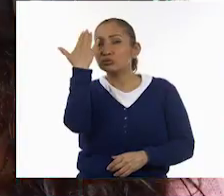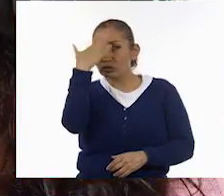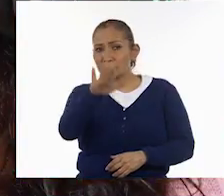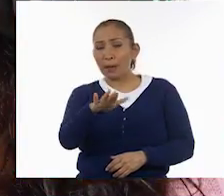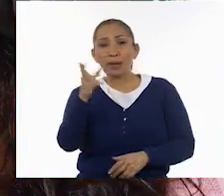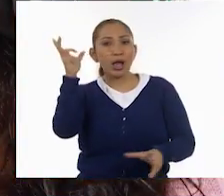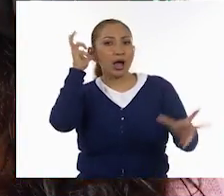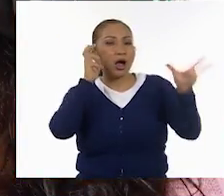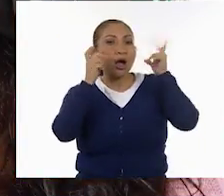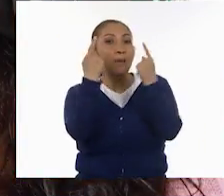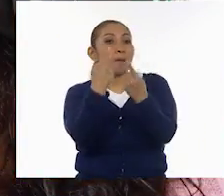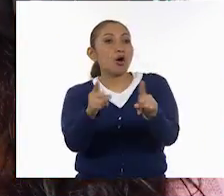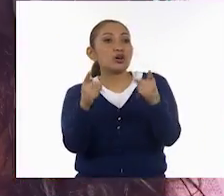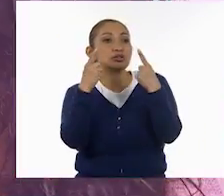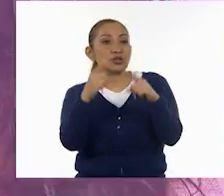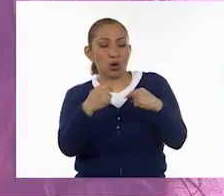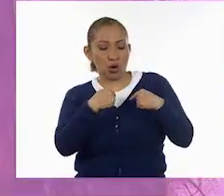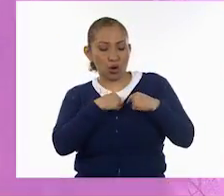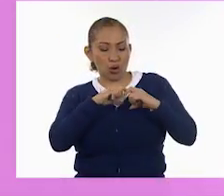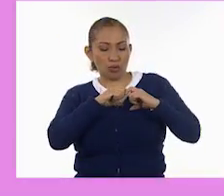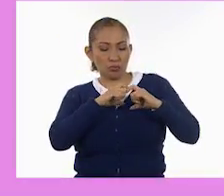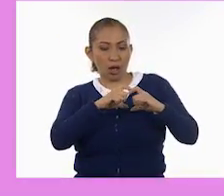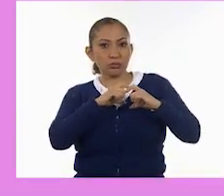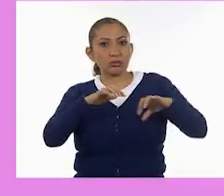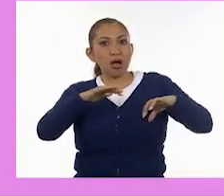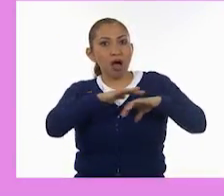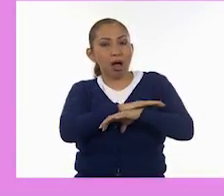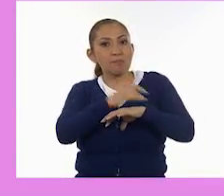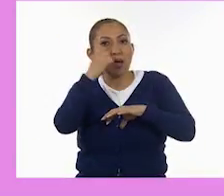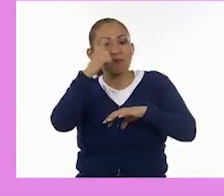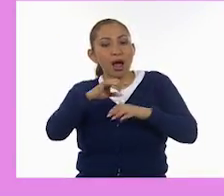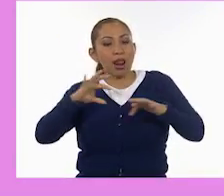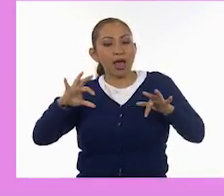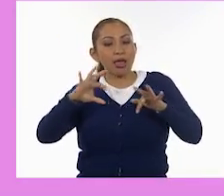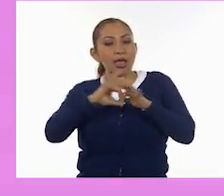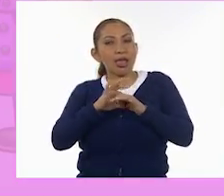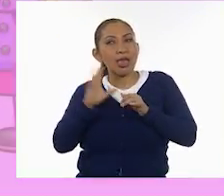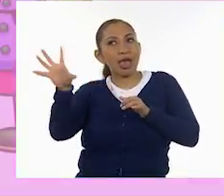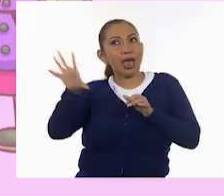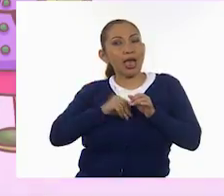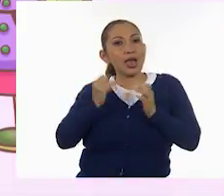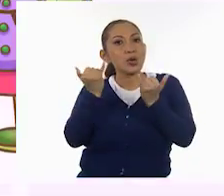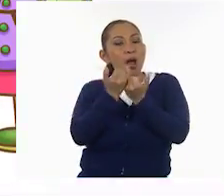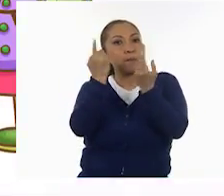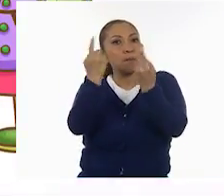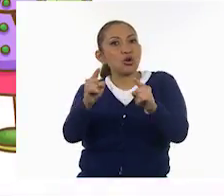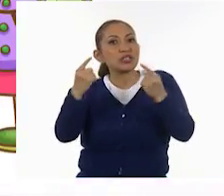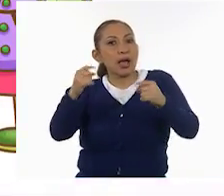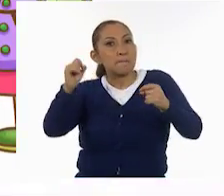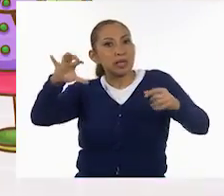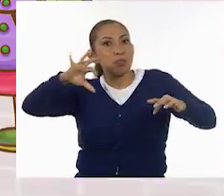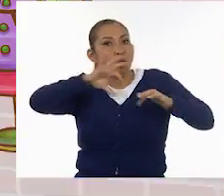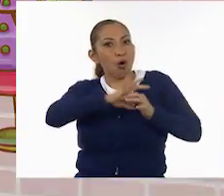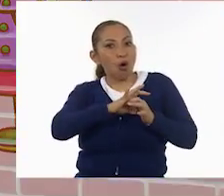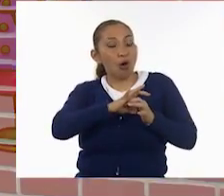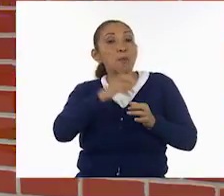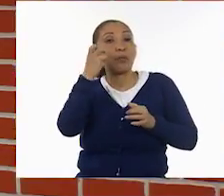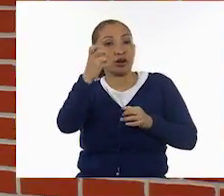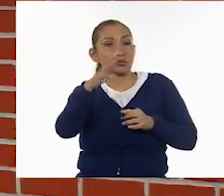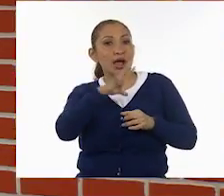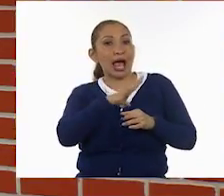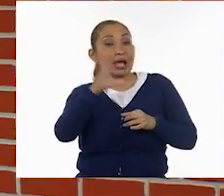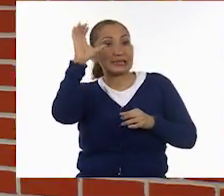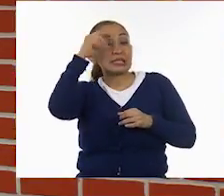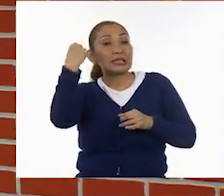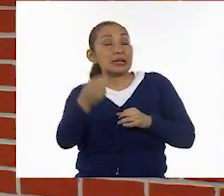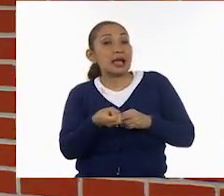que al escuchar música tu corazón modifica sus latidos para intentar imitar el ritmo de la música que escuchas? Por eso existe una